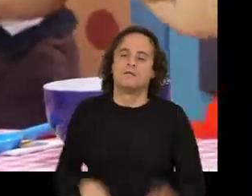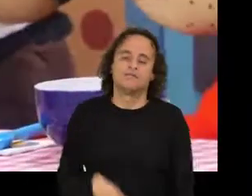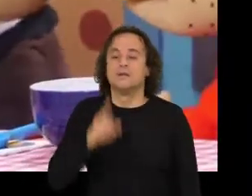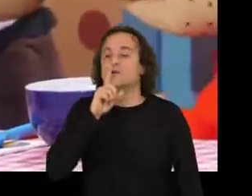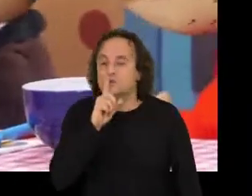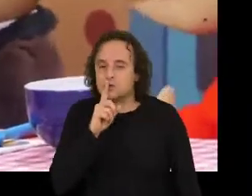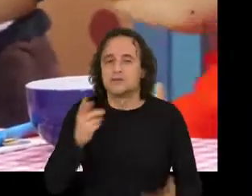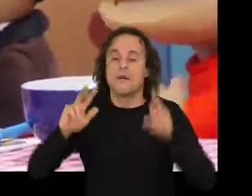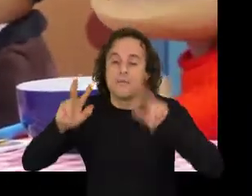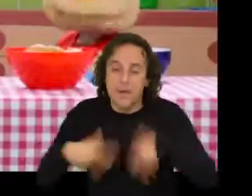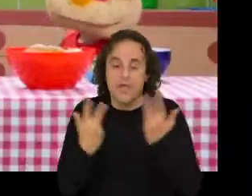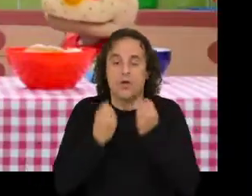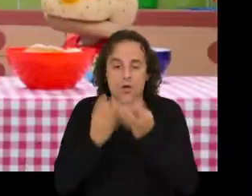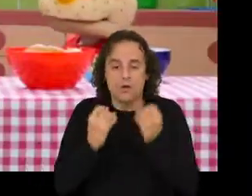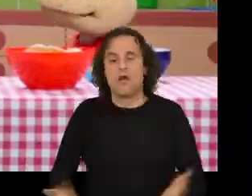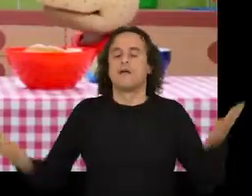¡Deixa de me contar!